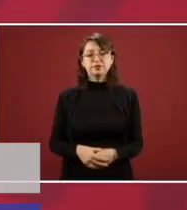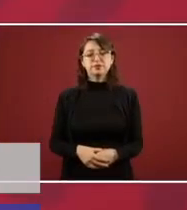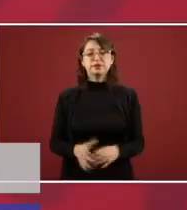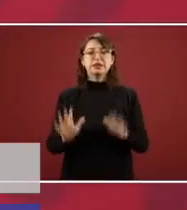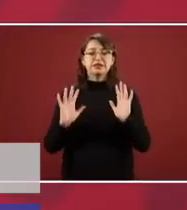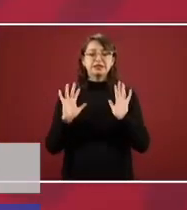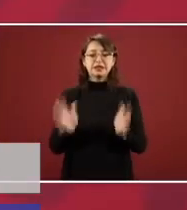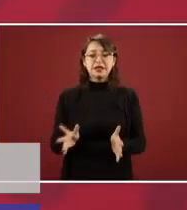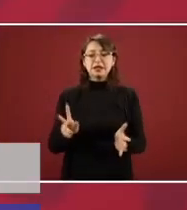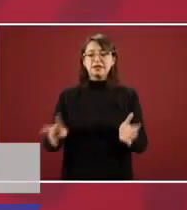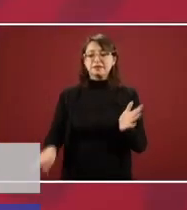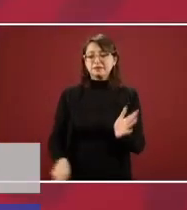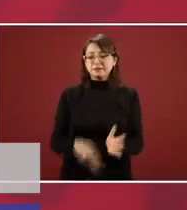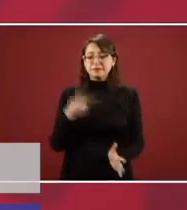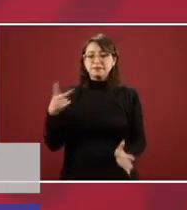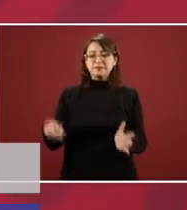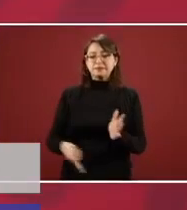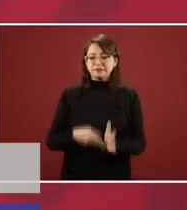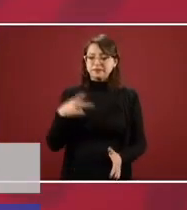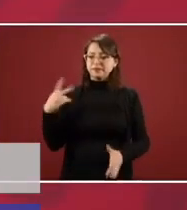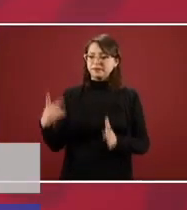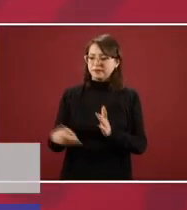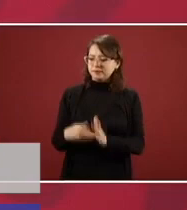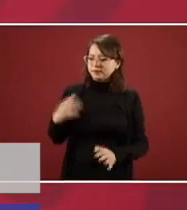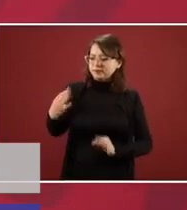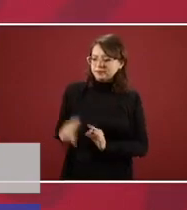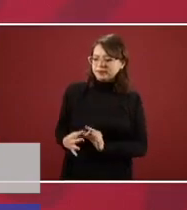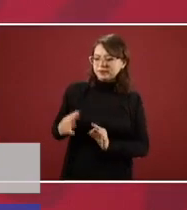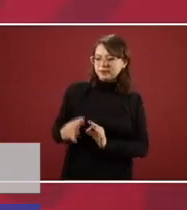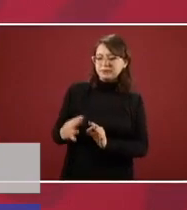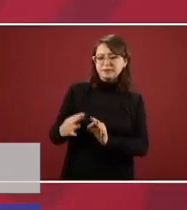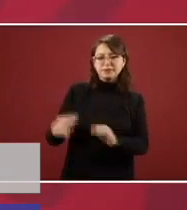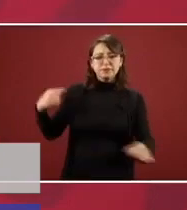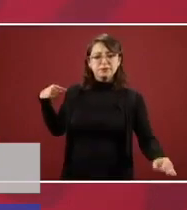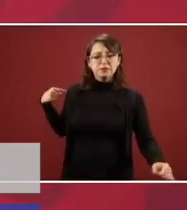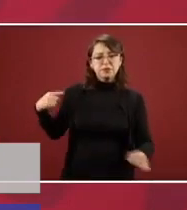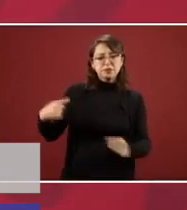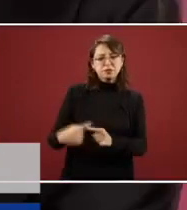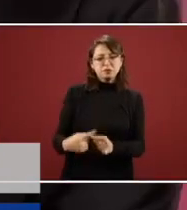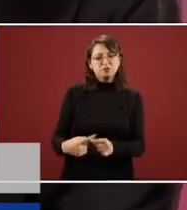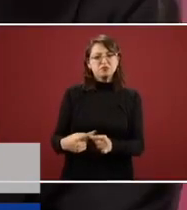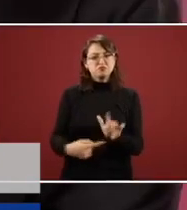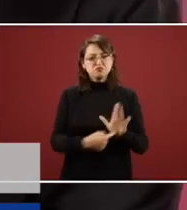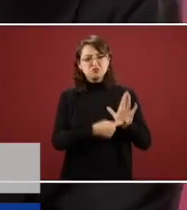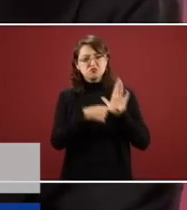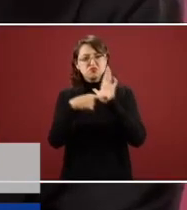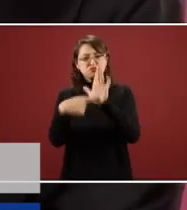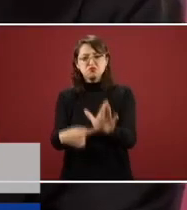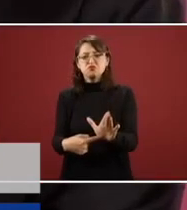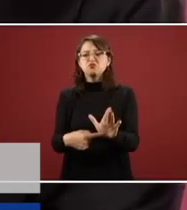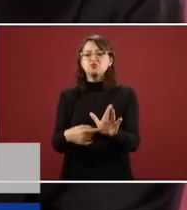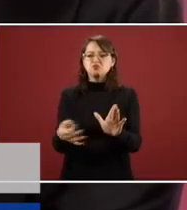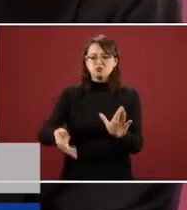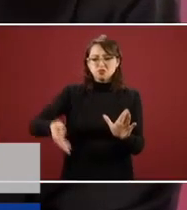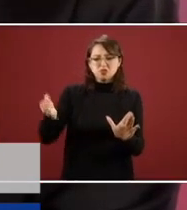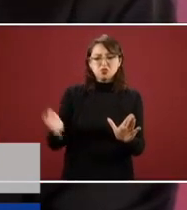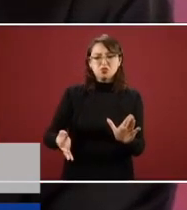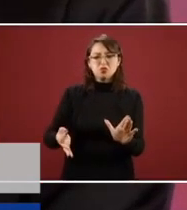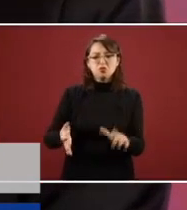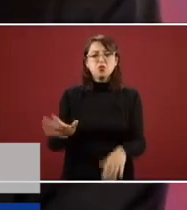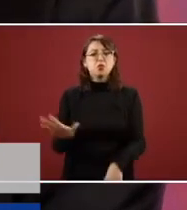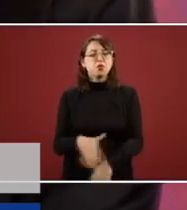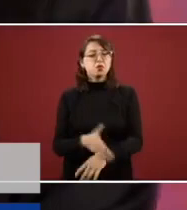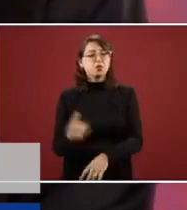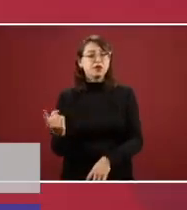Confirma que el salario mínimo a nivel nacional será de 123.22 pesos diarios, luego del aumento del 20%, y en el norte de